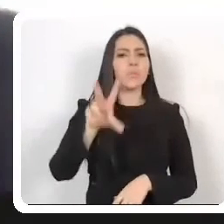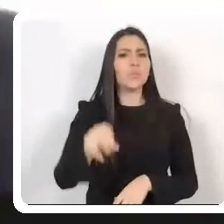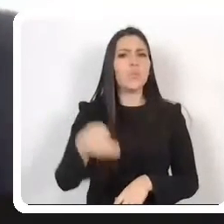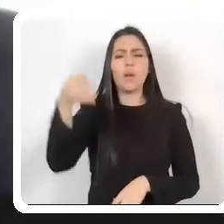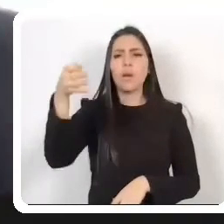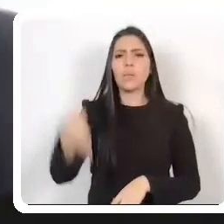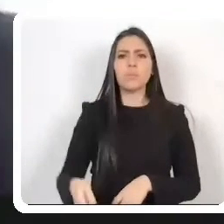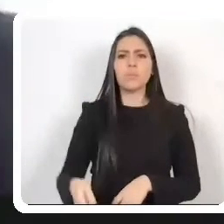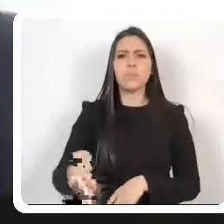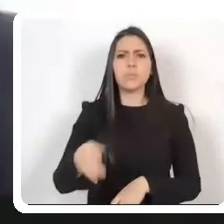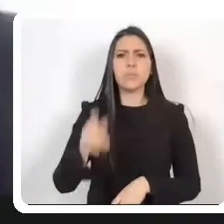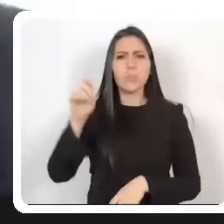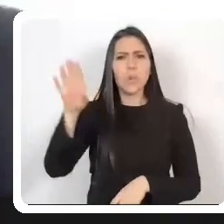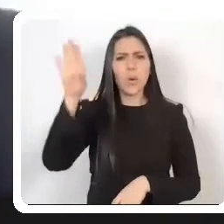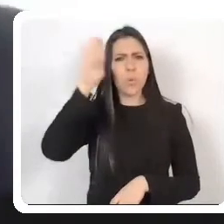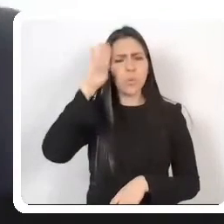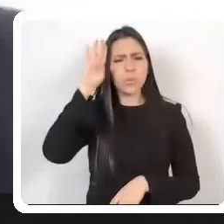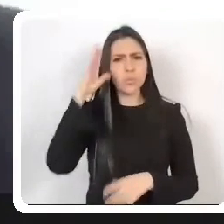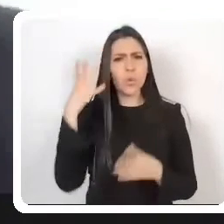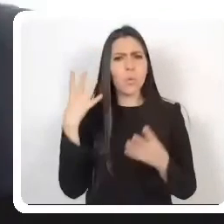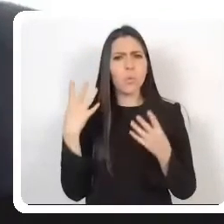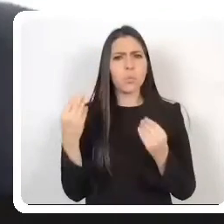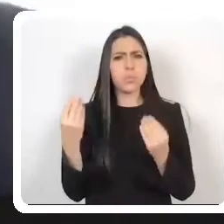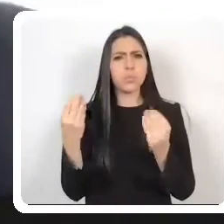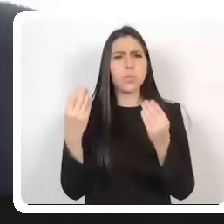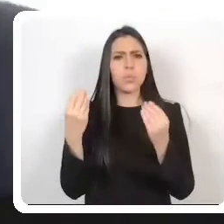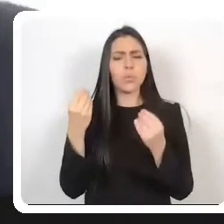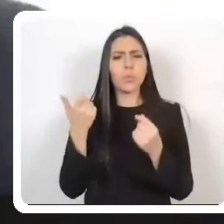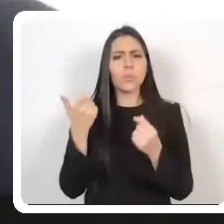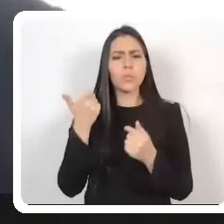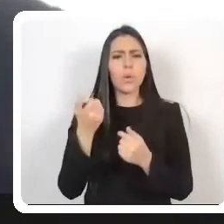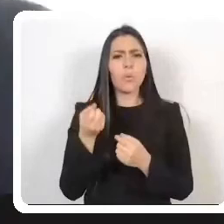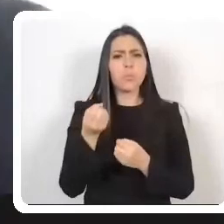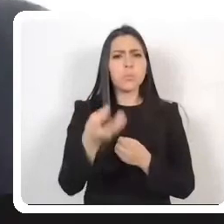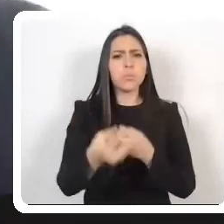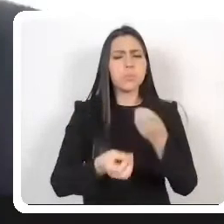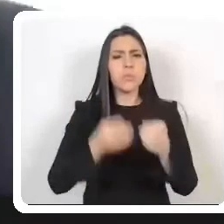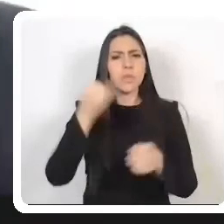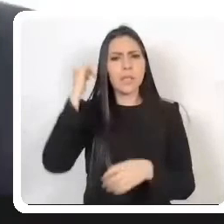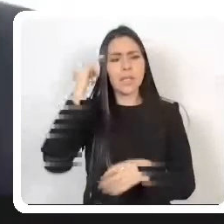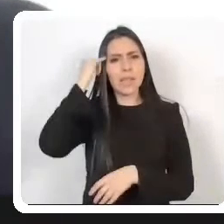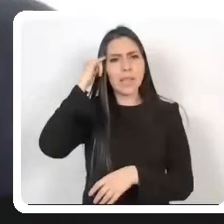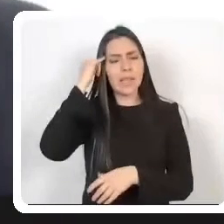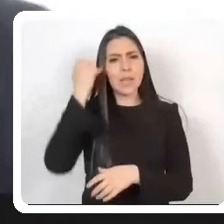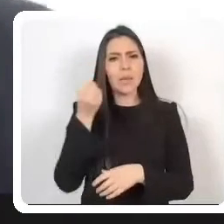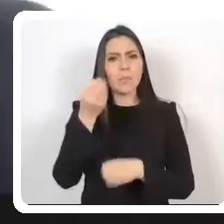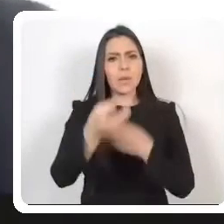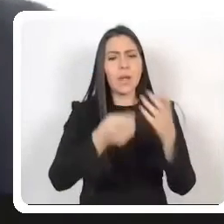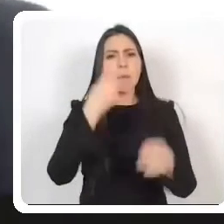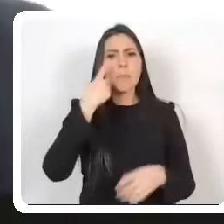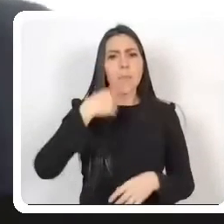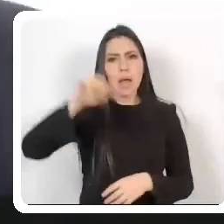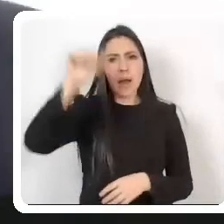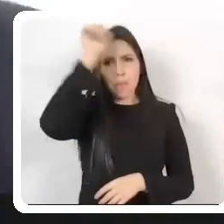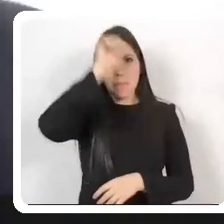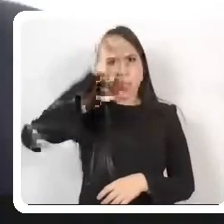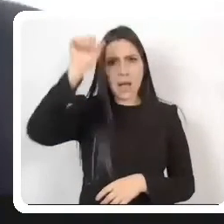excesivas limosnas que aportaban los indígenas de los Losichas a las parroquias del